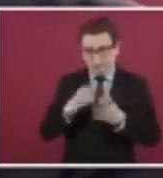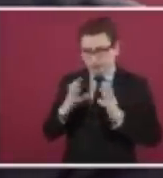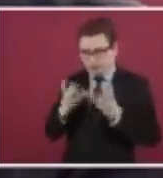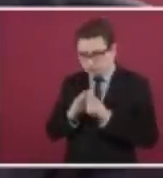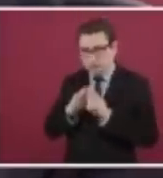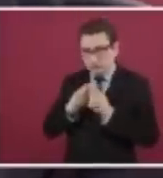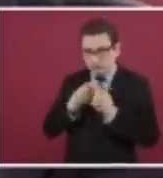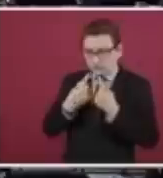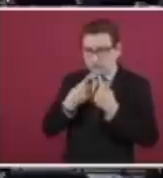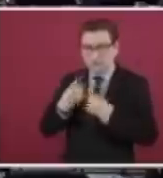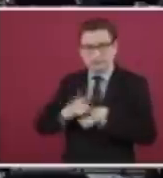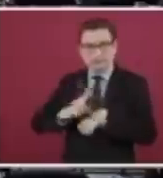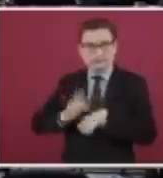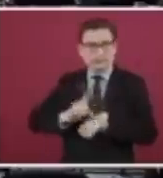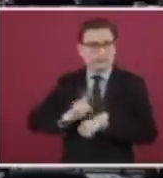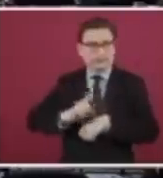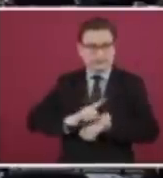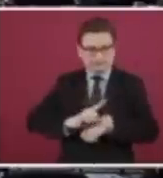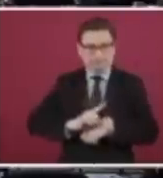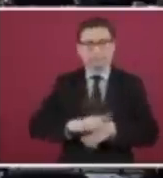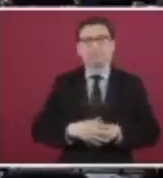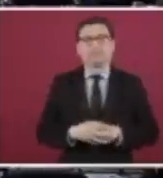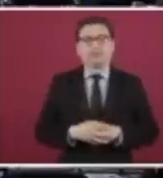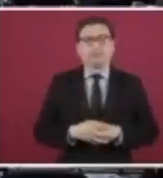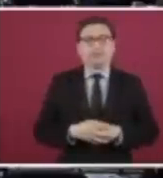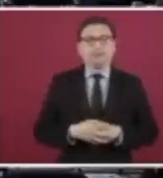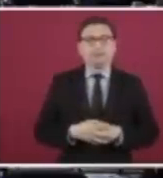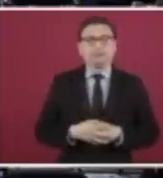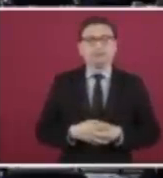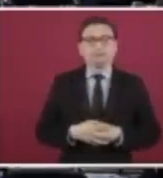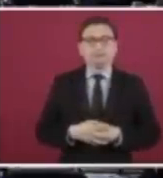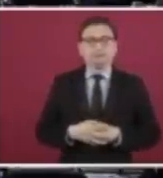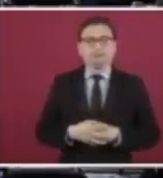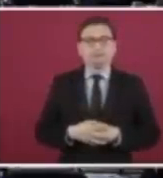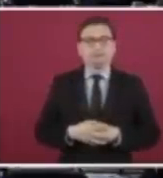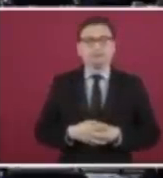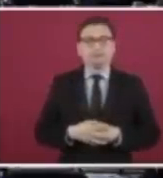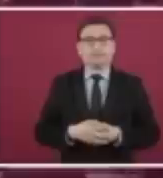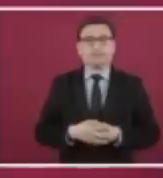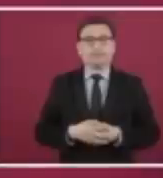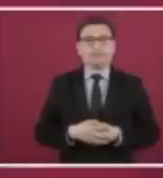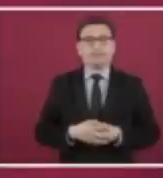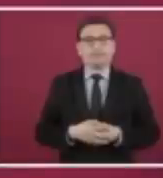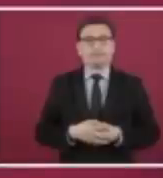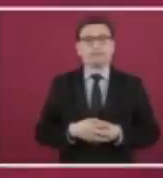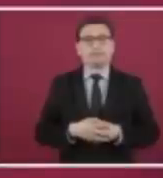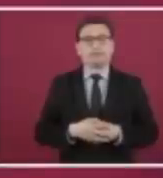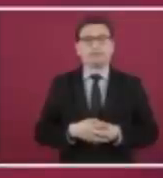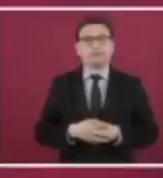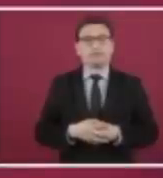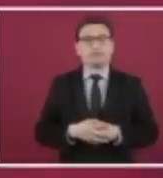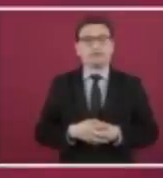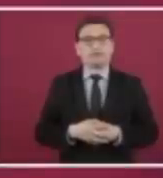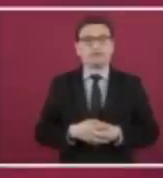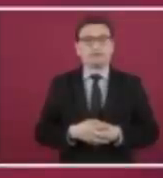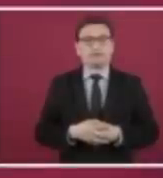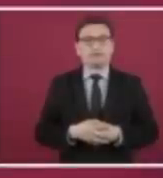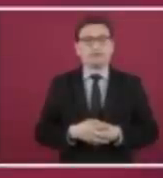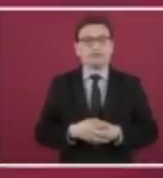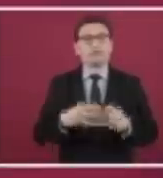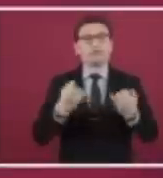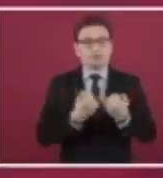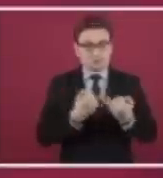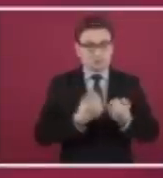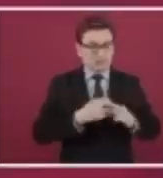todos los días. Y además de ver el comportamiento de la incidencia